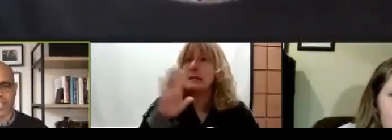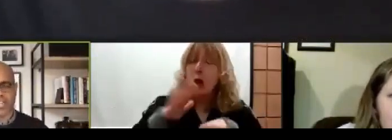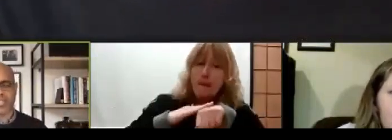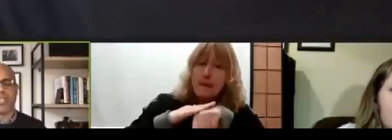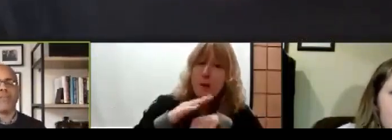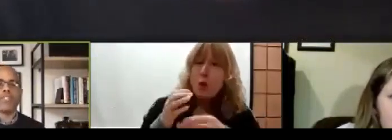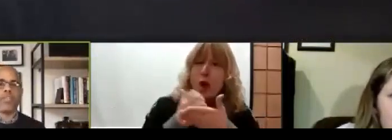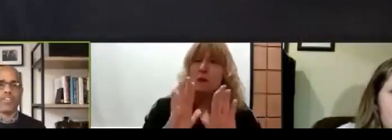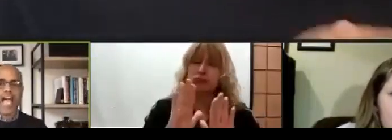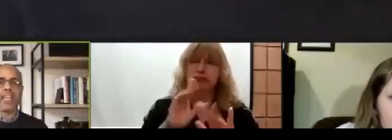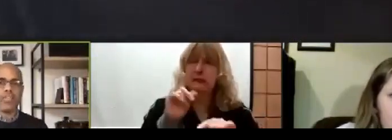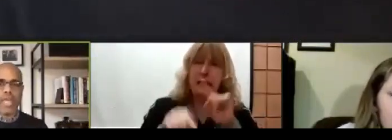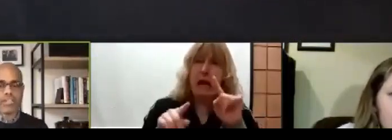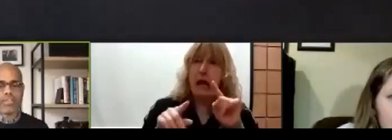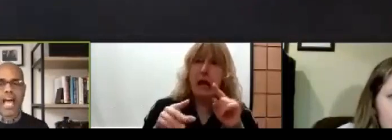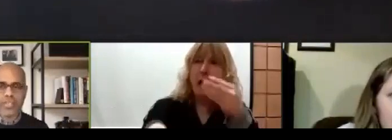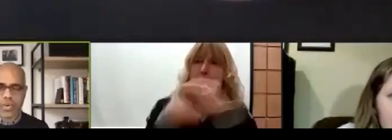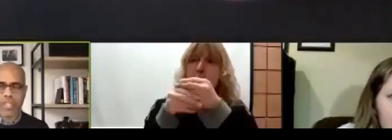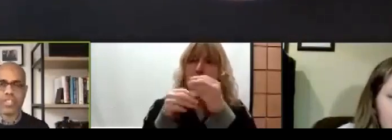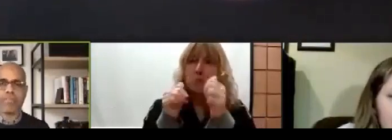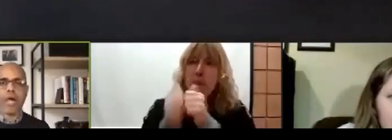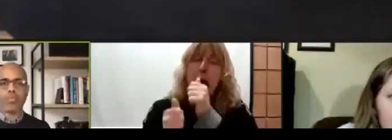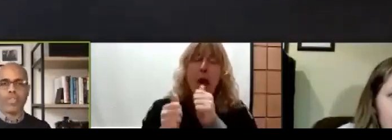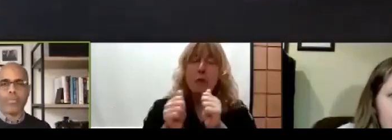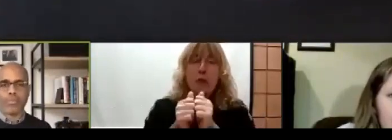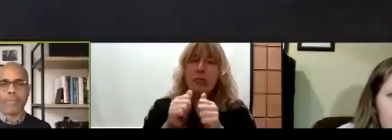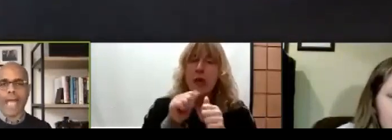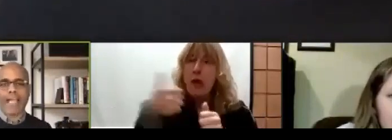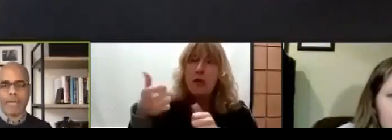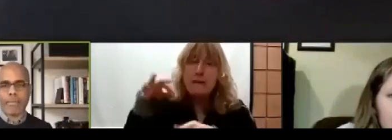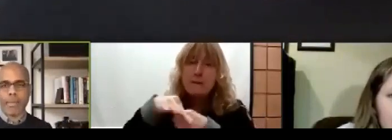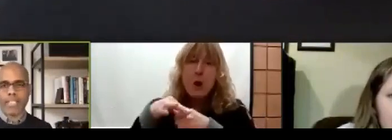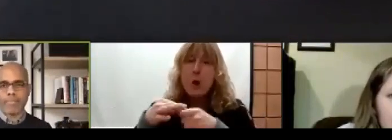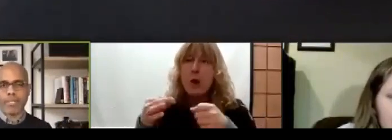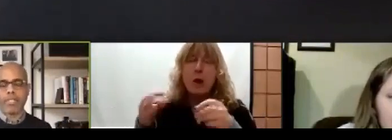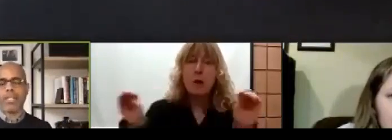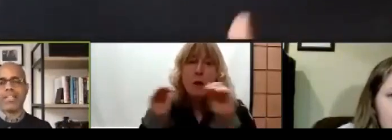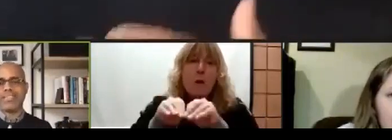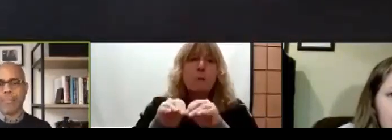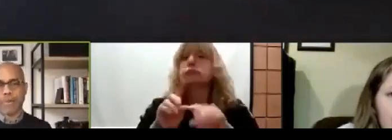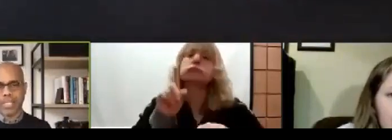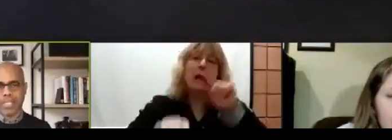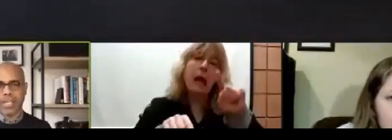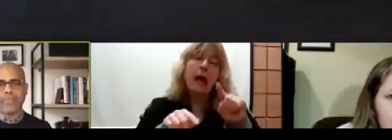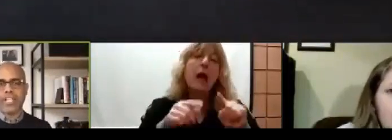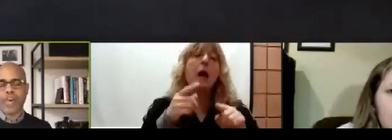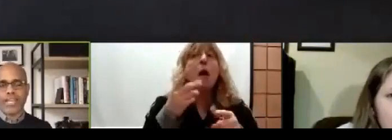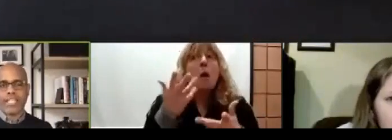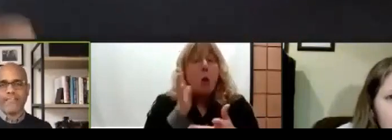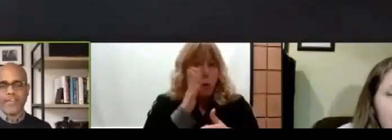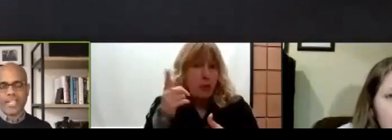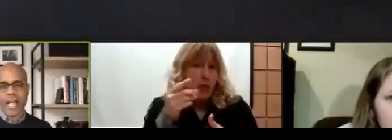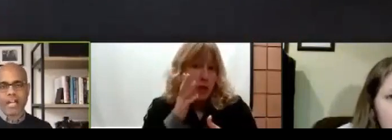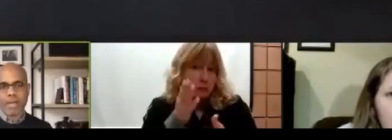esta ley así que tienen que regresar a la reconciliación a este proceso donde el senador y los políticos